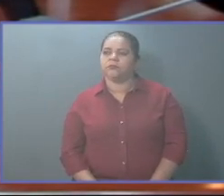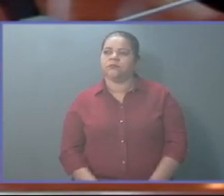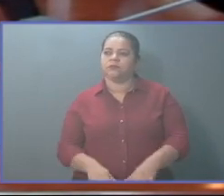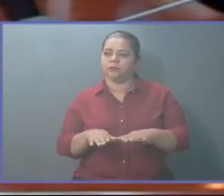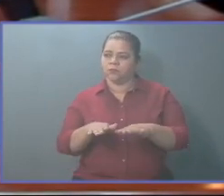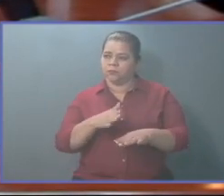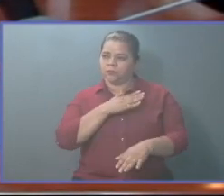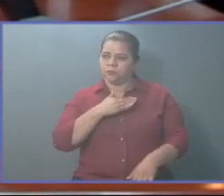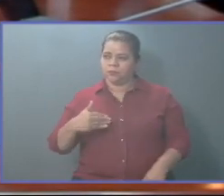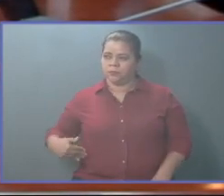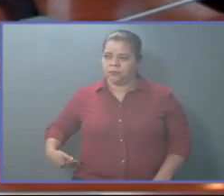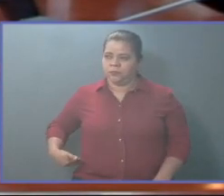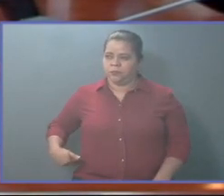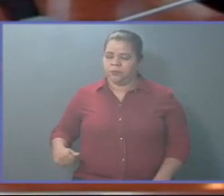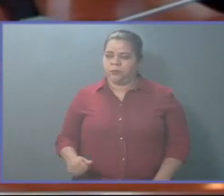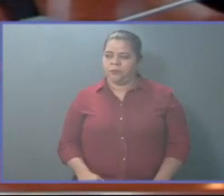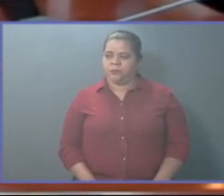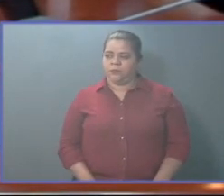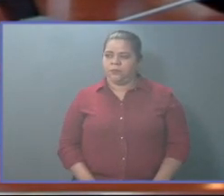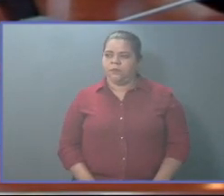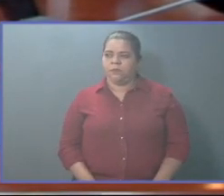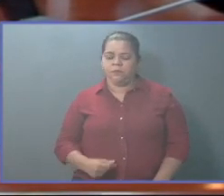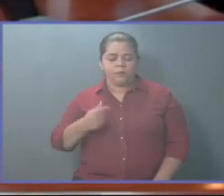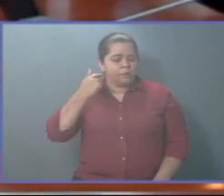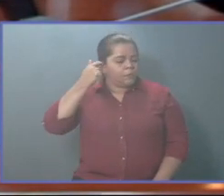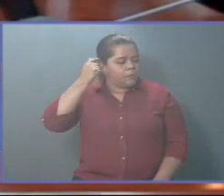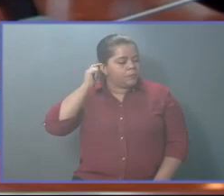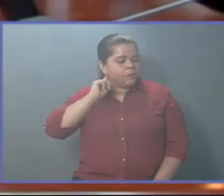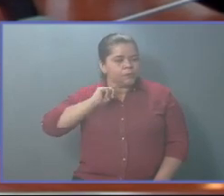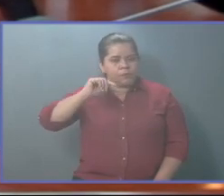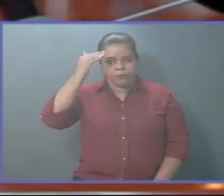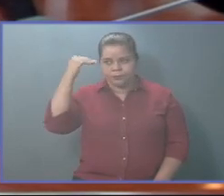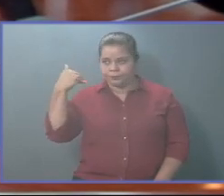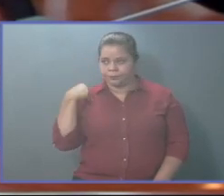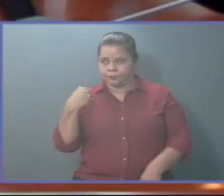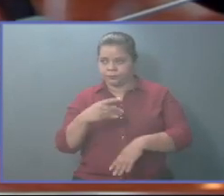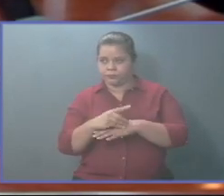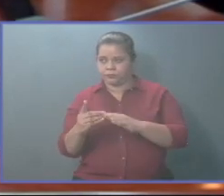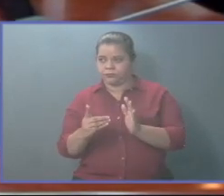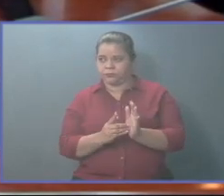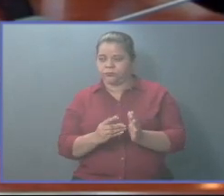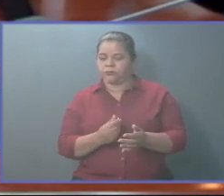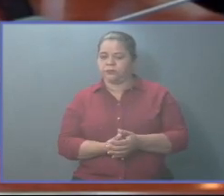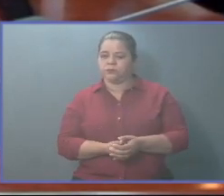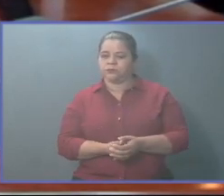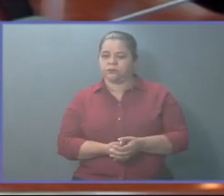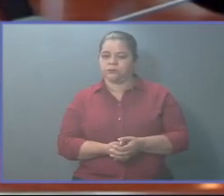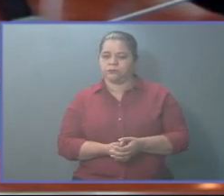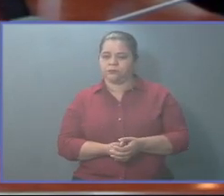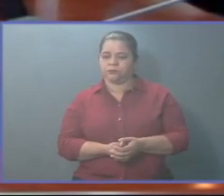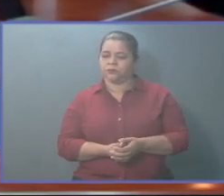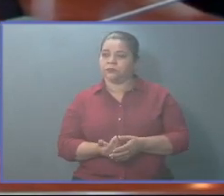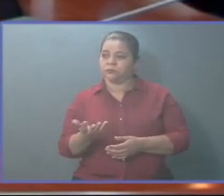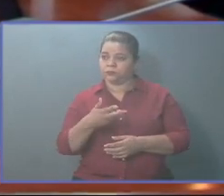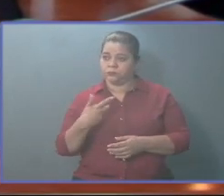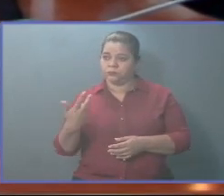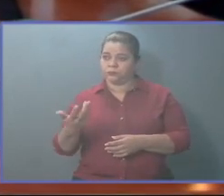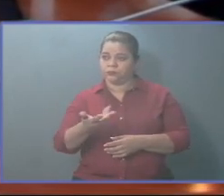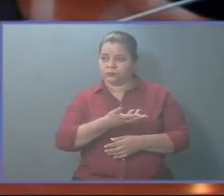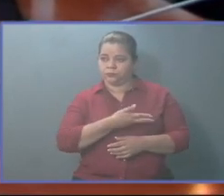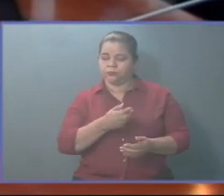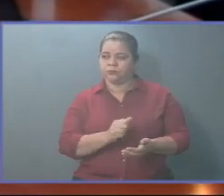Gracias, presidente. Señores y señoras diputados y diputadas. Para nosotros